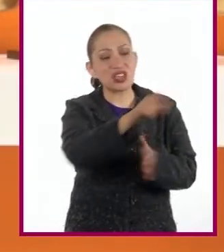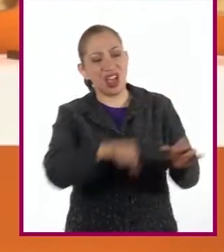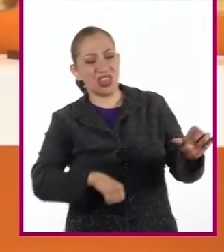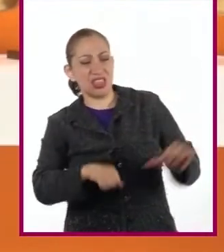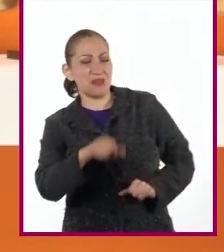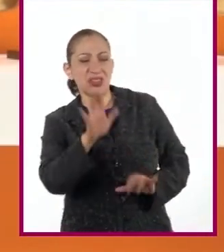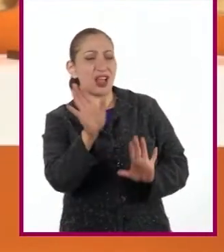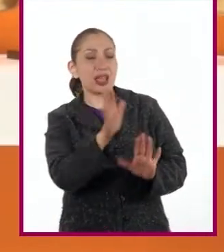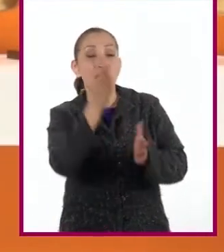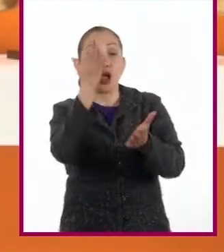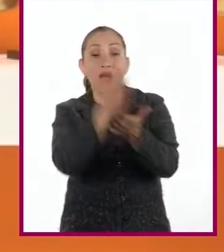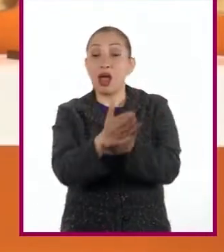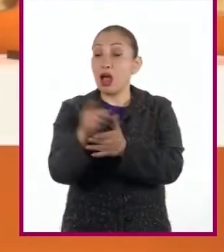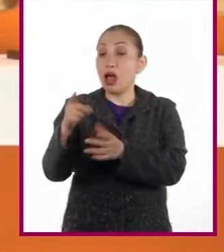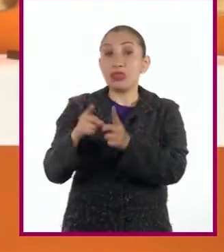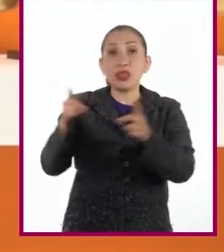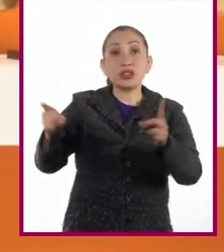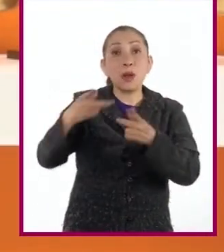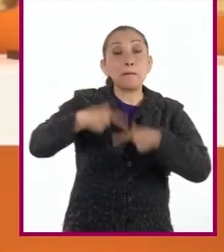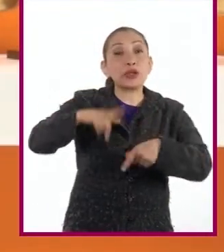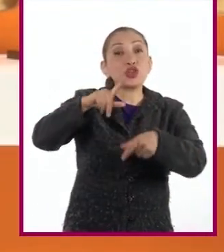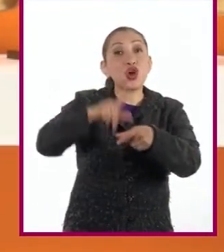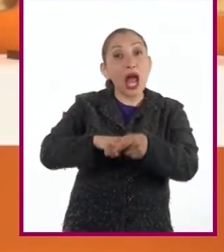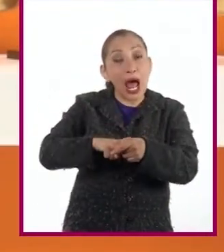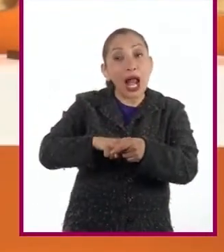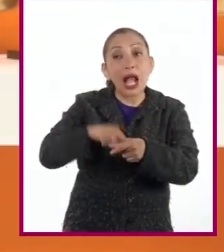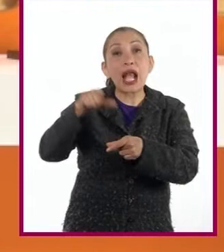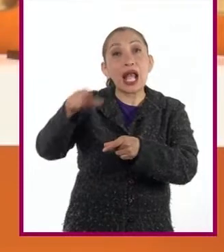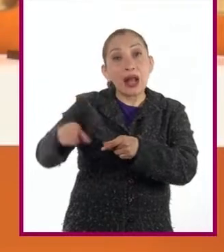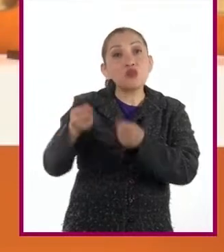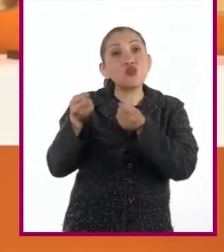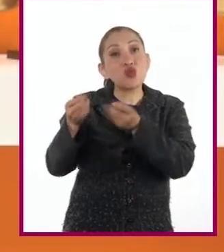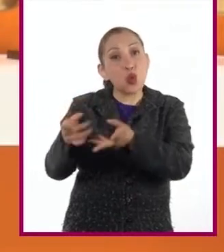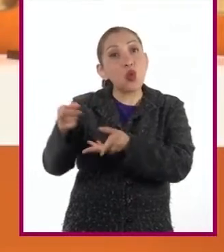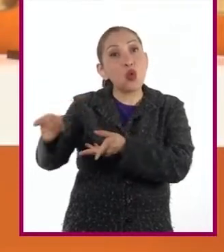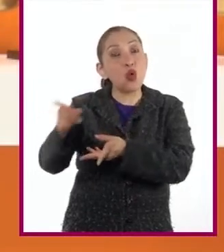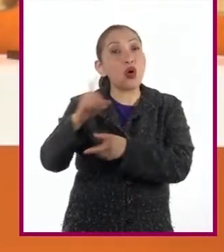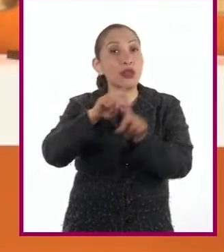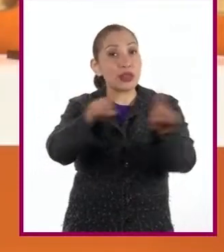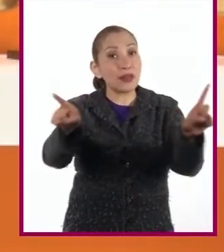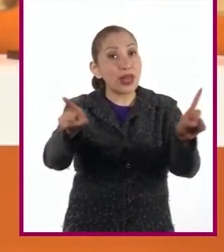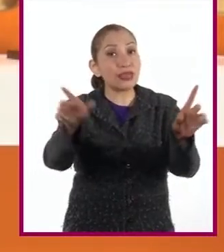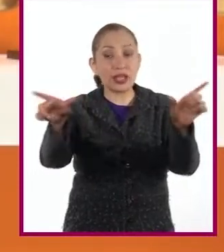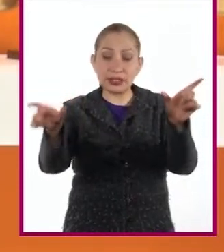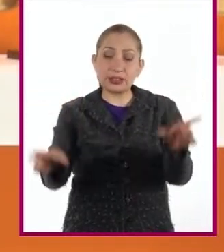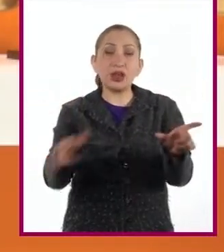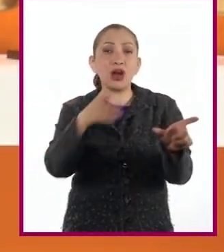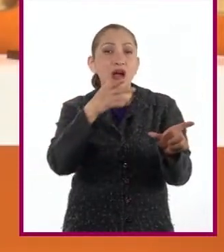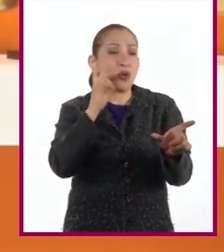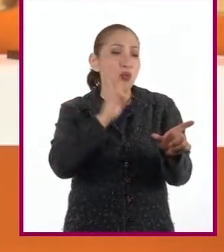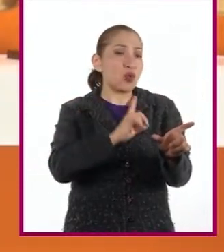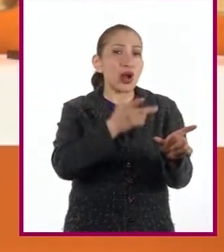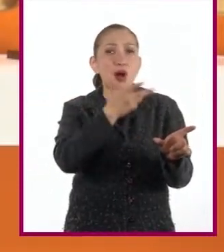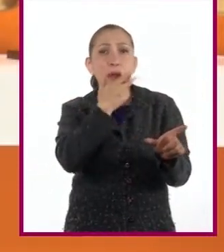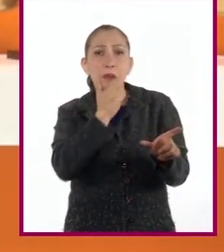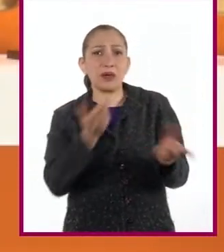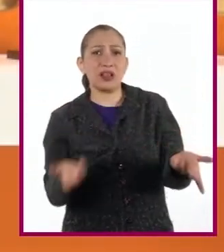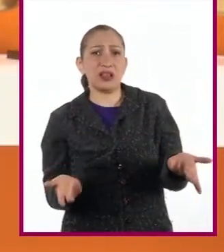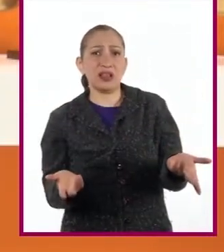acciones que obstaculizan el desarrollo personal que han sido atribuidos a las diferencias biológicas entre los